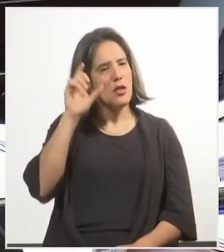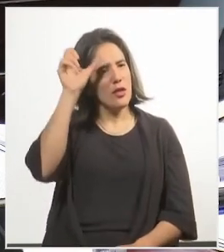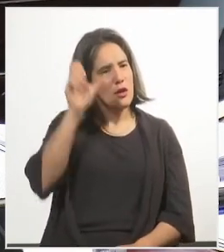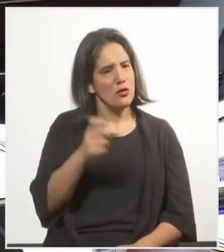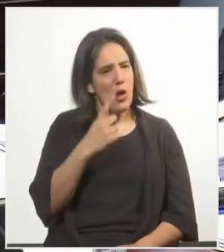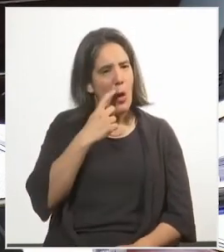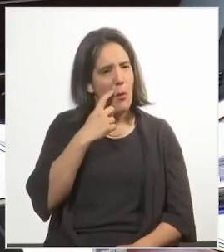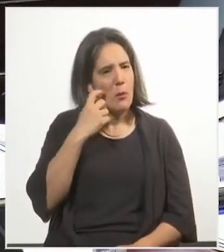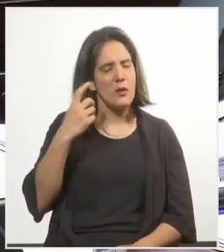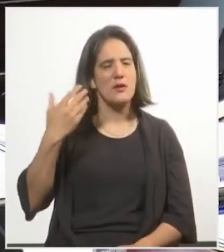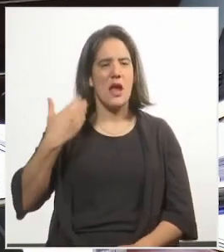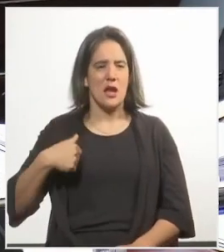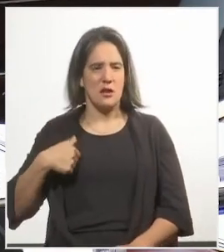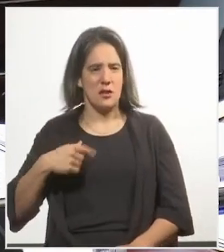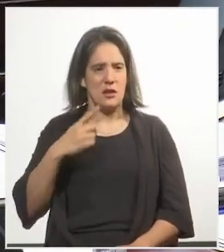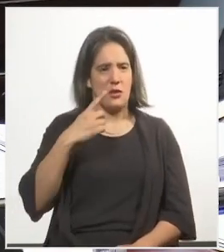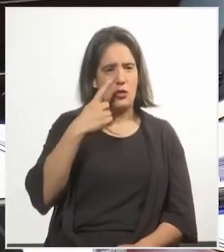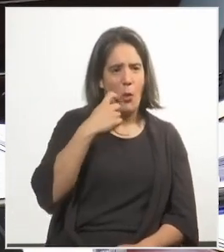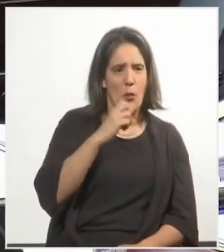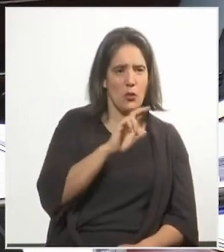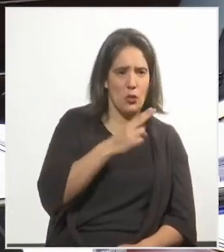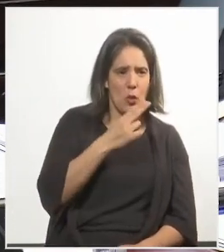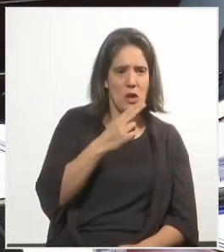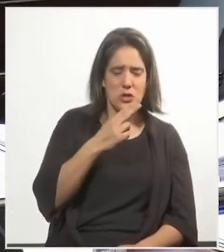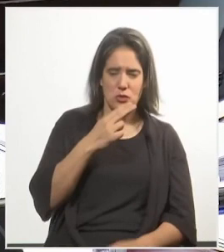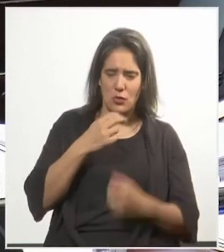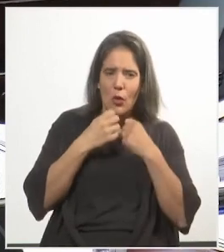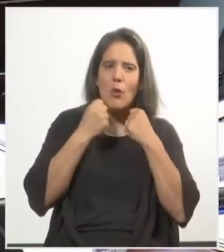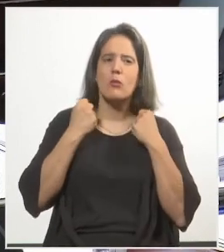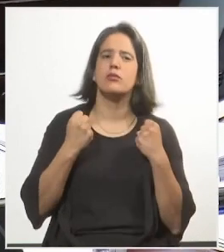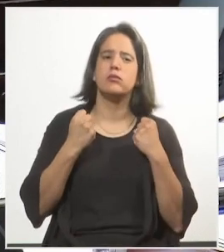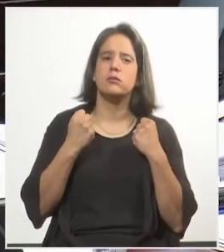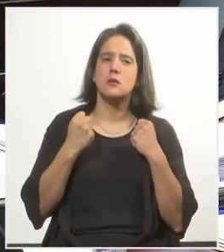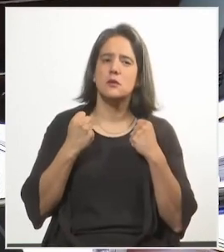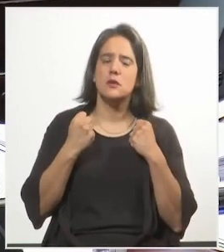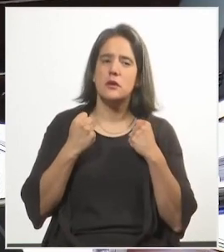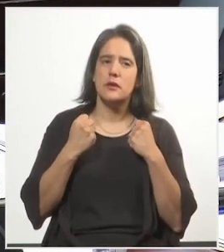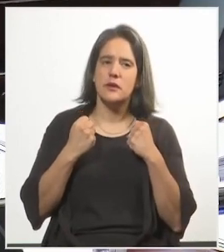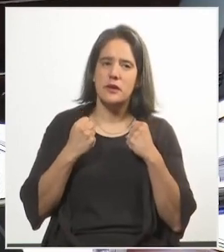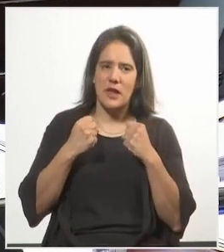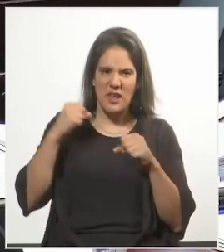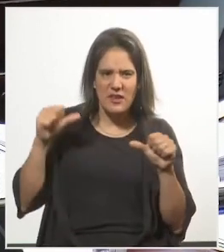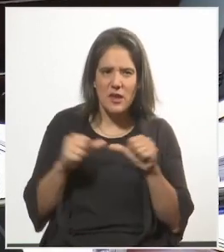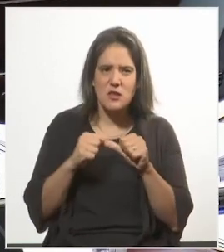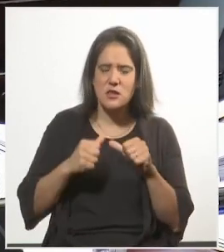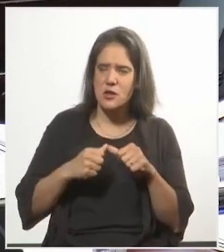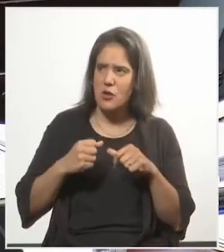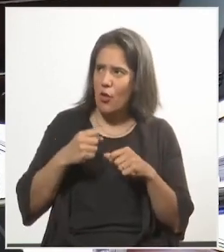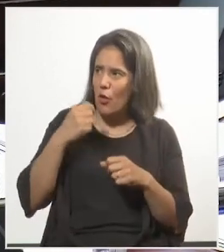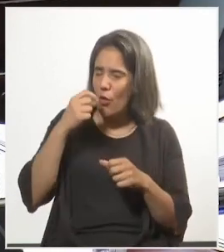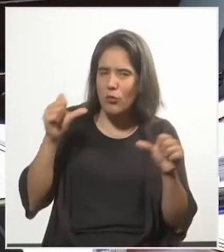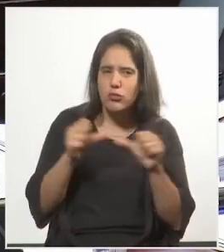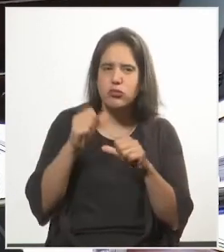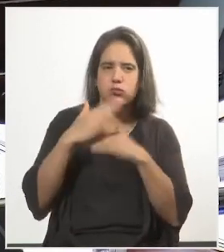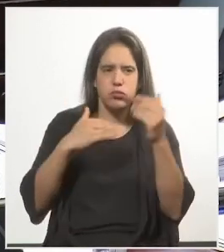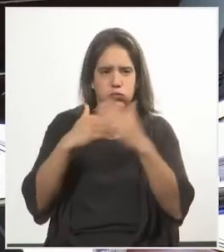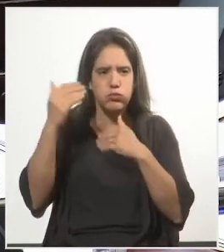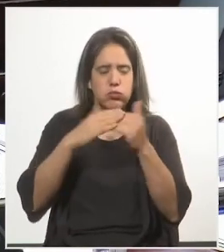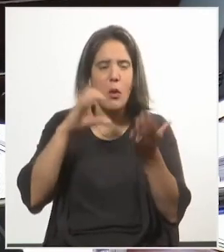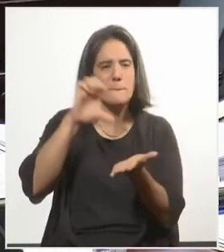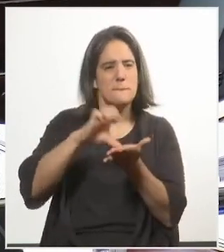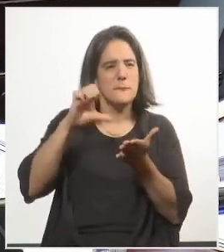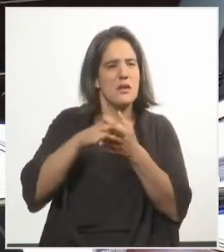grandes argentinos y orientales que han hecho cosas importantes para construir la